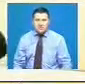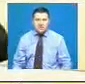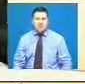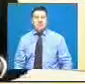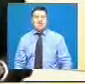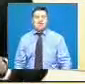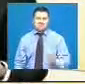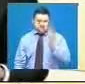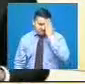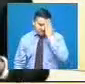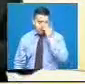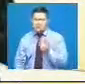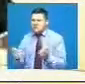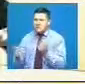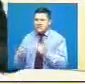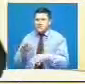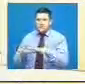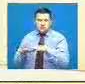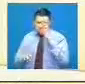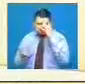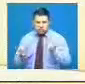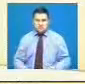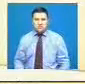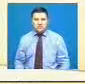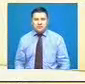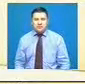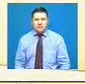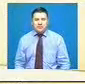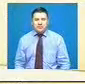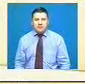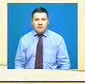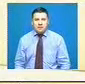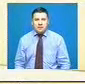que sabe que vamos por carretera destapada si íbamos antes por la autopista,